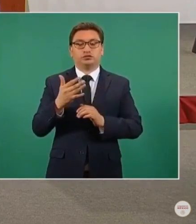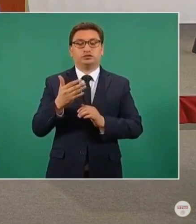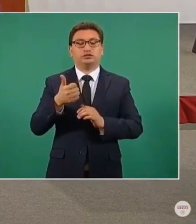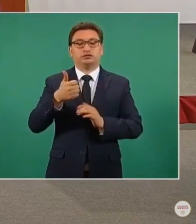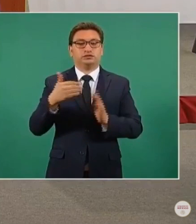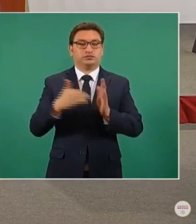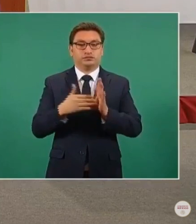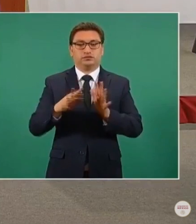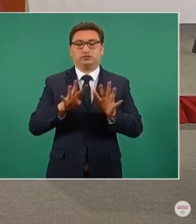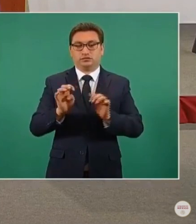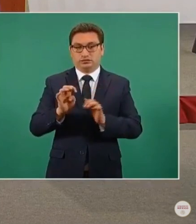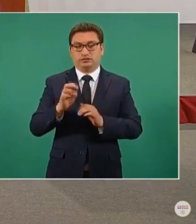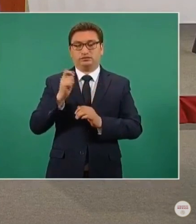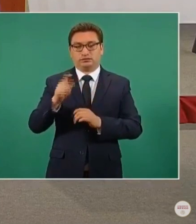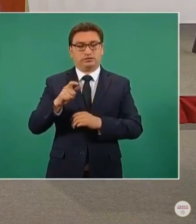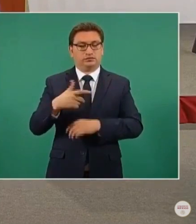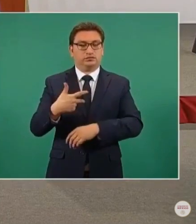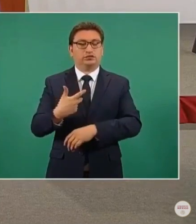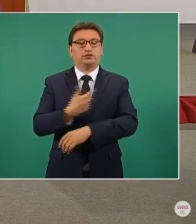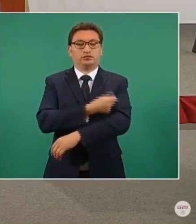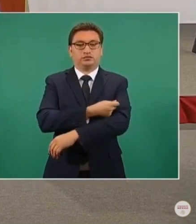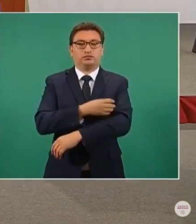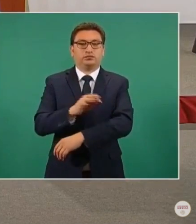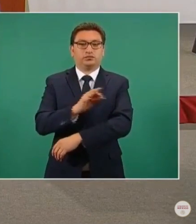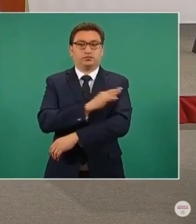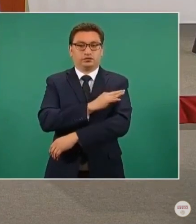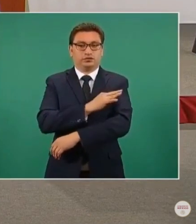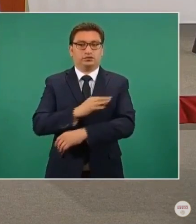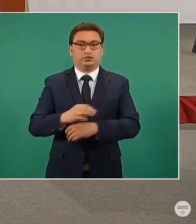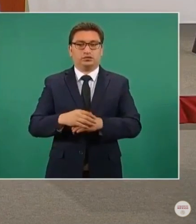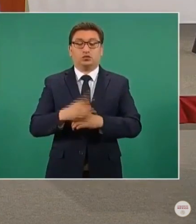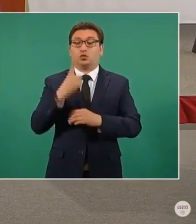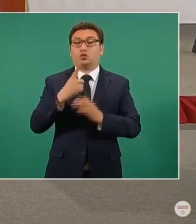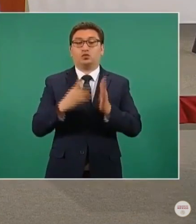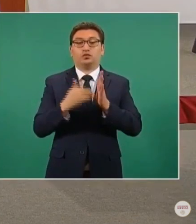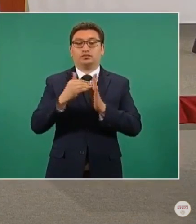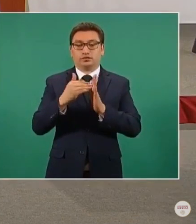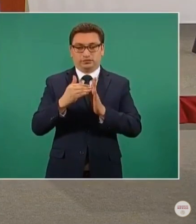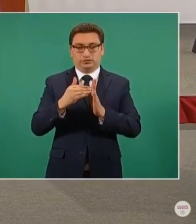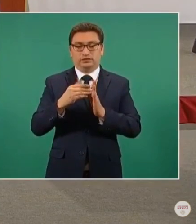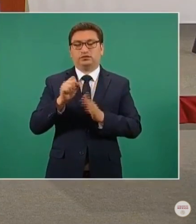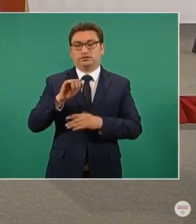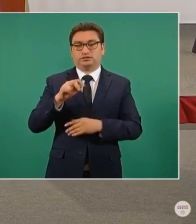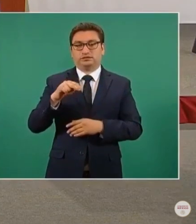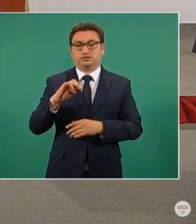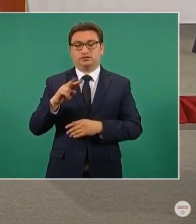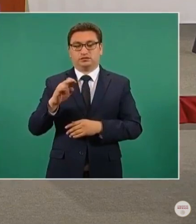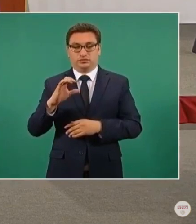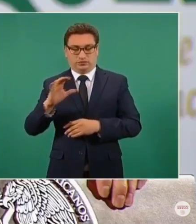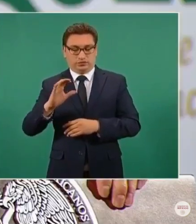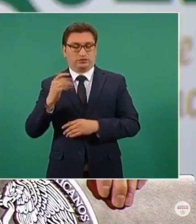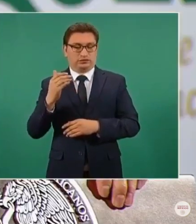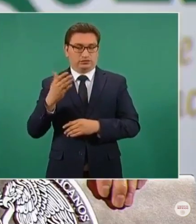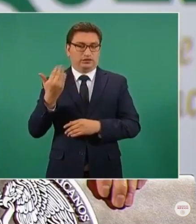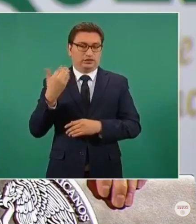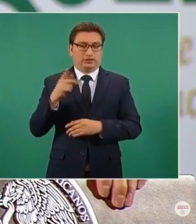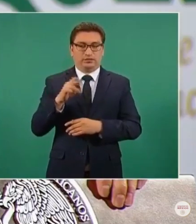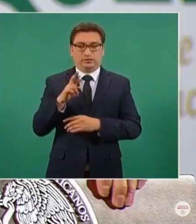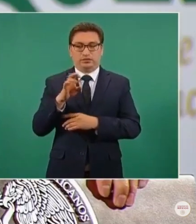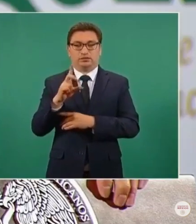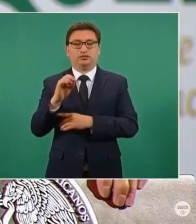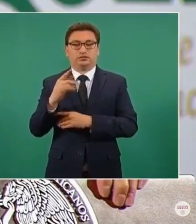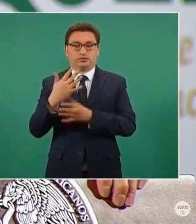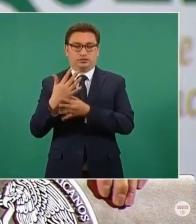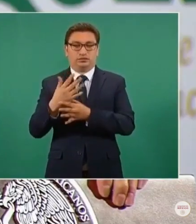856.900, también de la vacuna, 1 millón de la vacuna Sinovac, las que anunció el doctor Pedro Centeno. Mañana